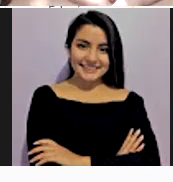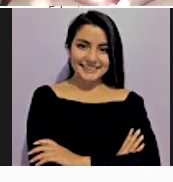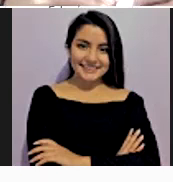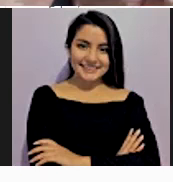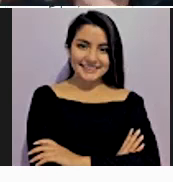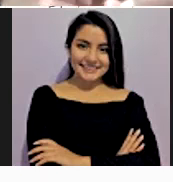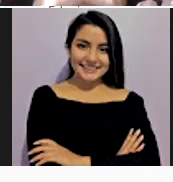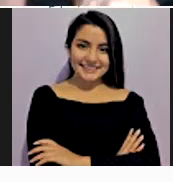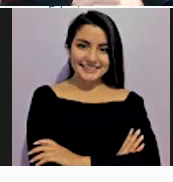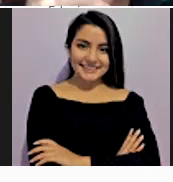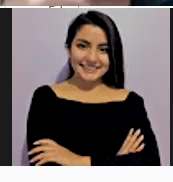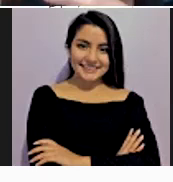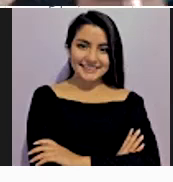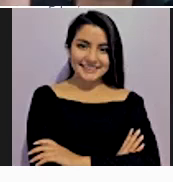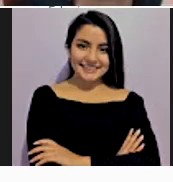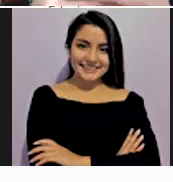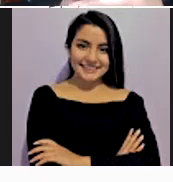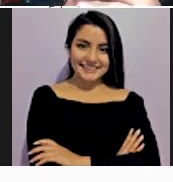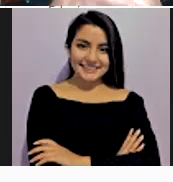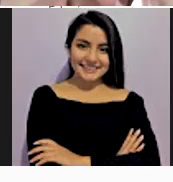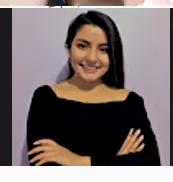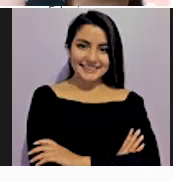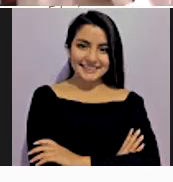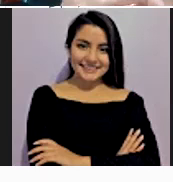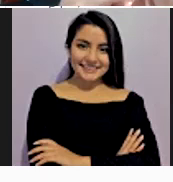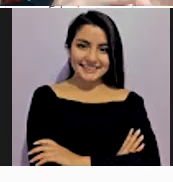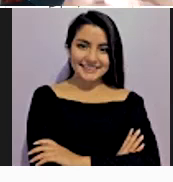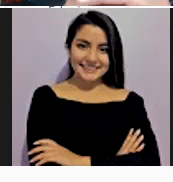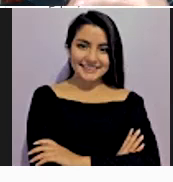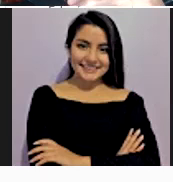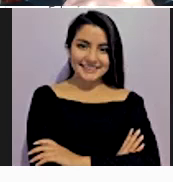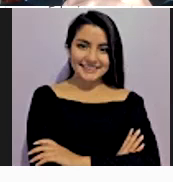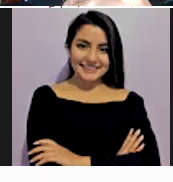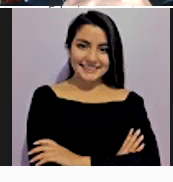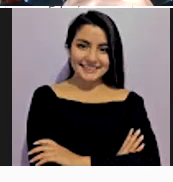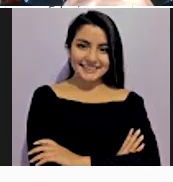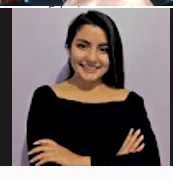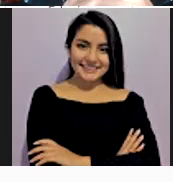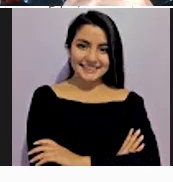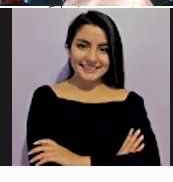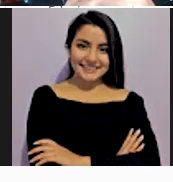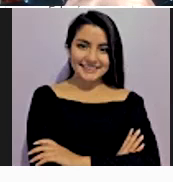dígame. ¿Cuál es mayor, sedimento de fondo o sedimento de suspensión? Ya, sin números, ya.